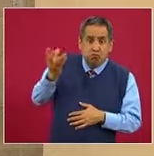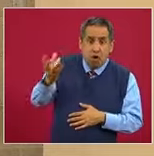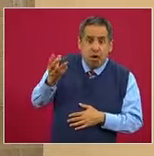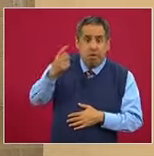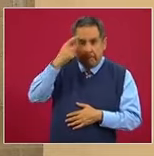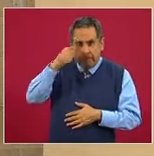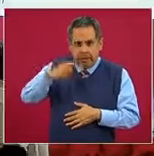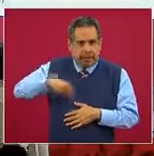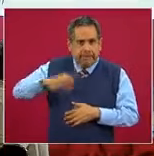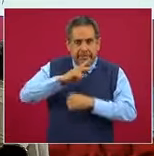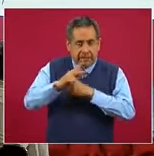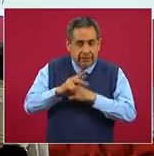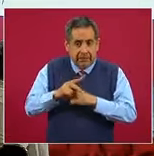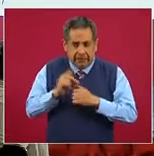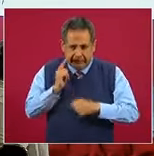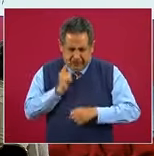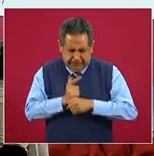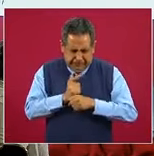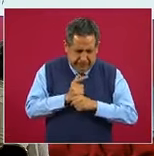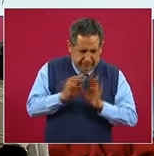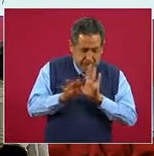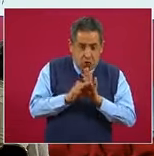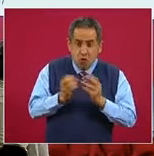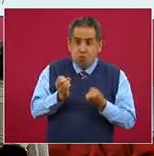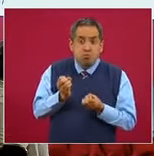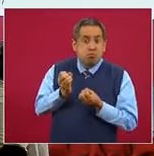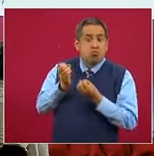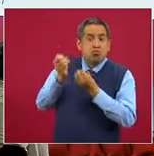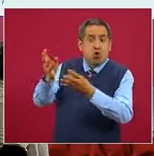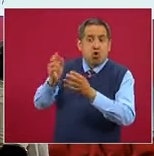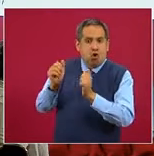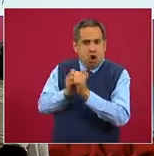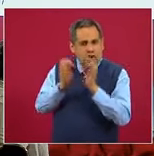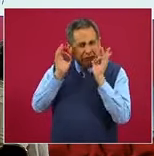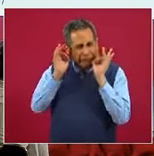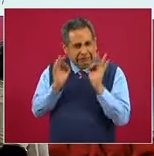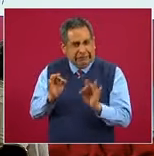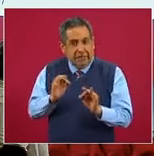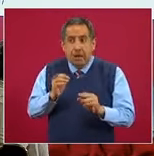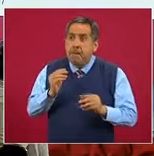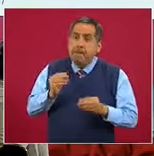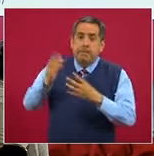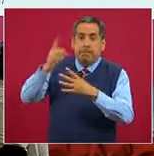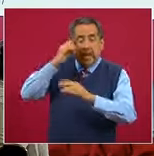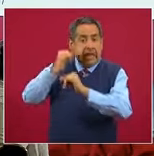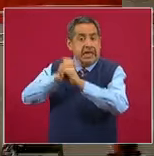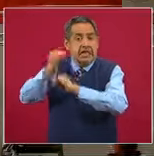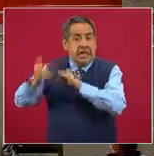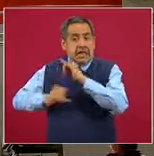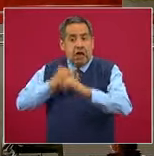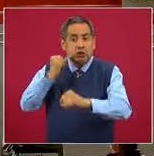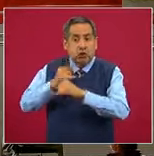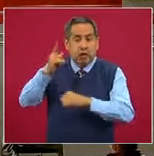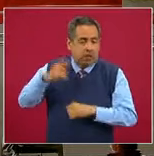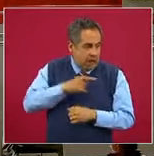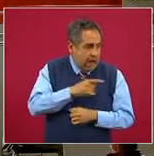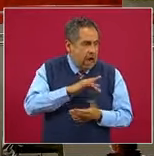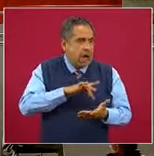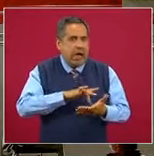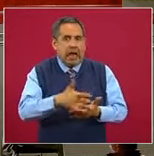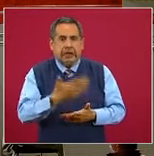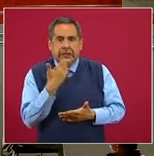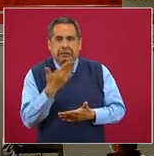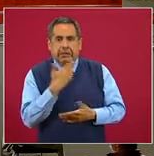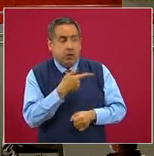solo para nuestro país, estamos aportando información de calidad a nivel internacional, a nivel mundial, porque todas